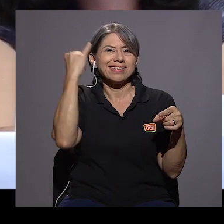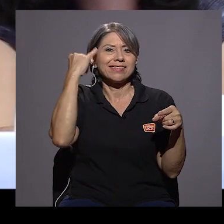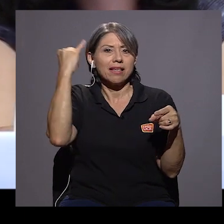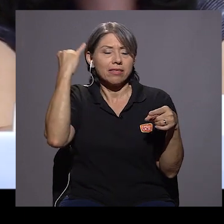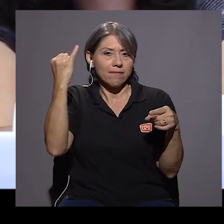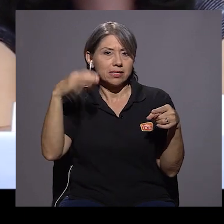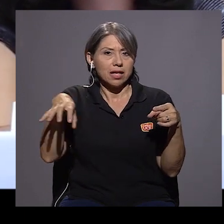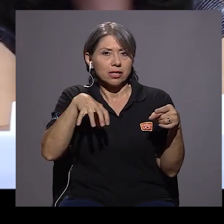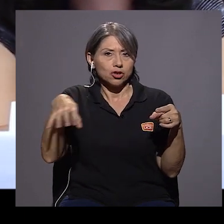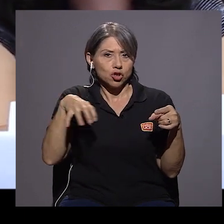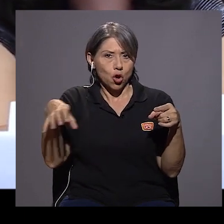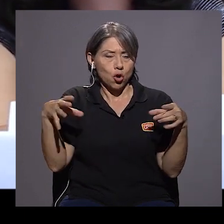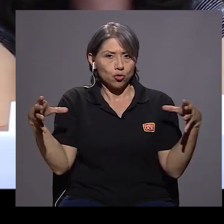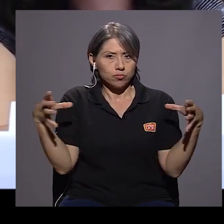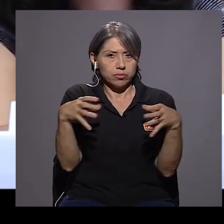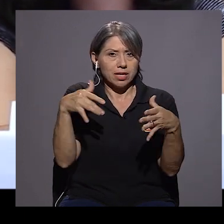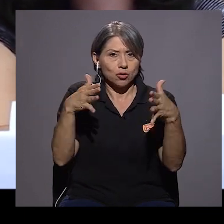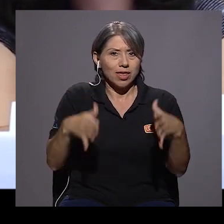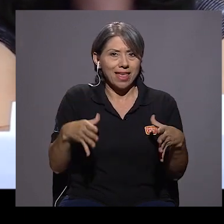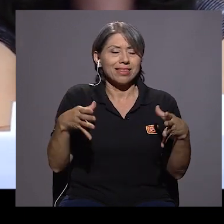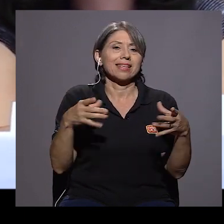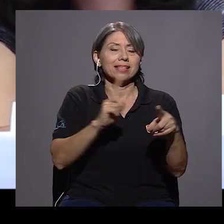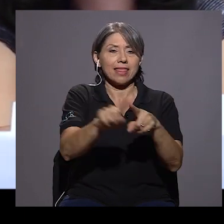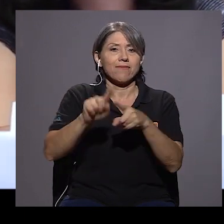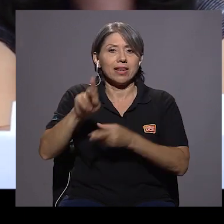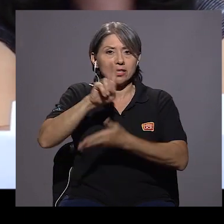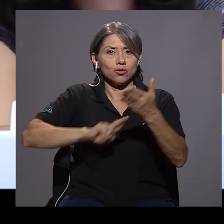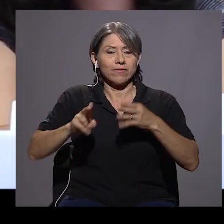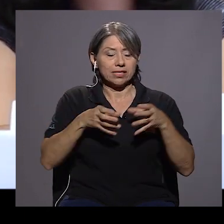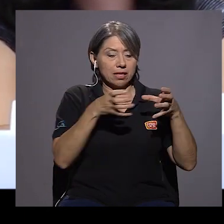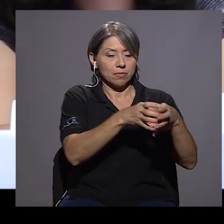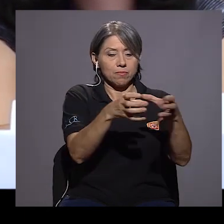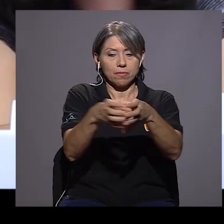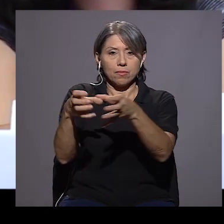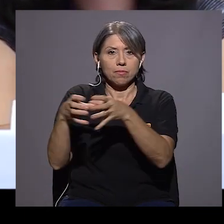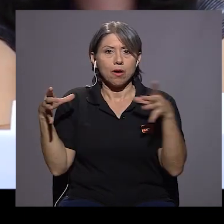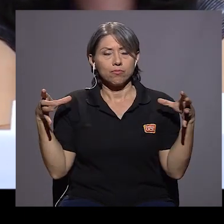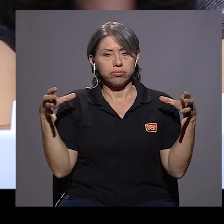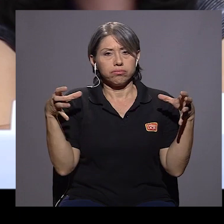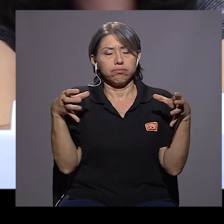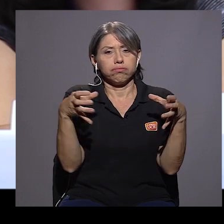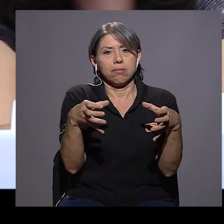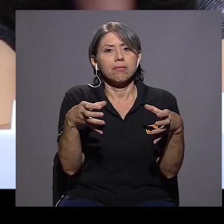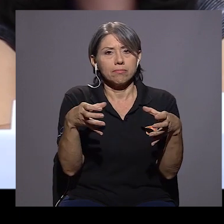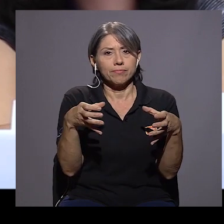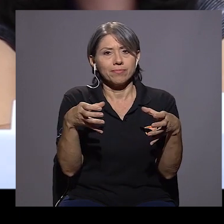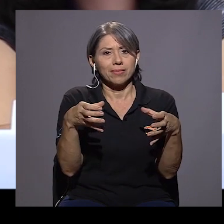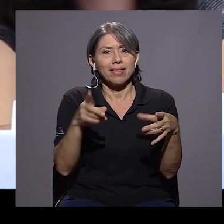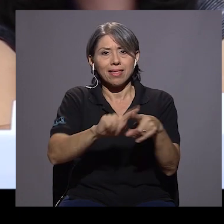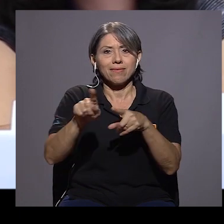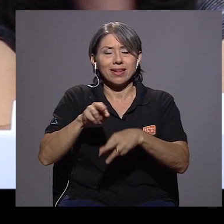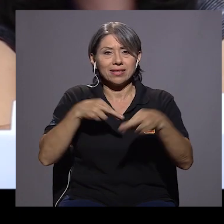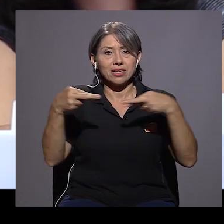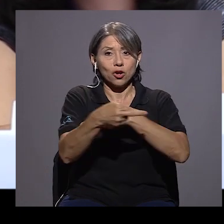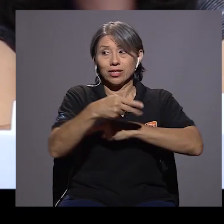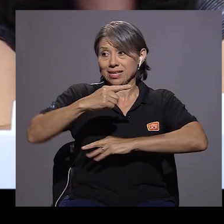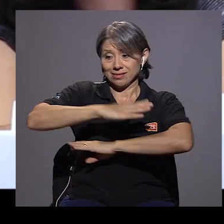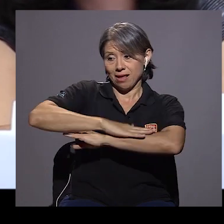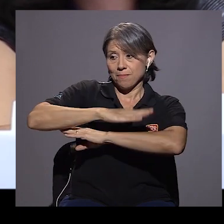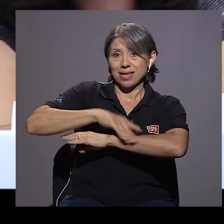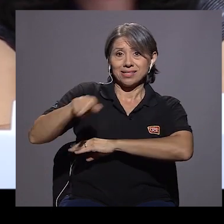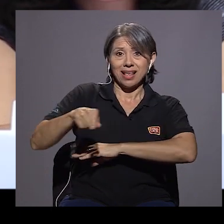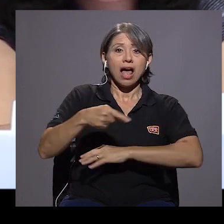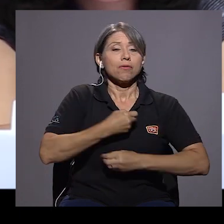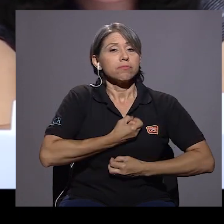diferentes iniciativas de acción por parte del movimiento estudiantil de diferentes universidades y regiones de este país. Esta